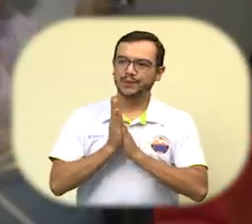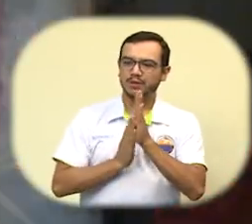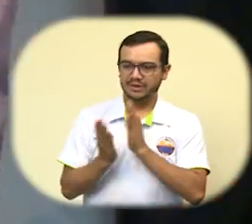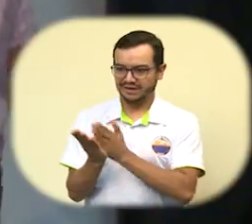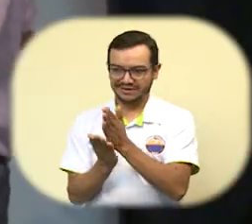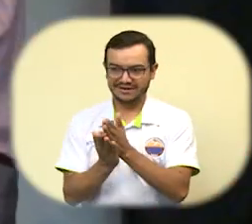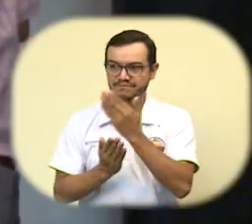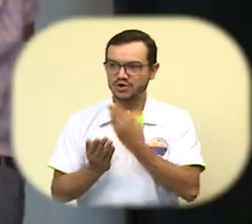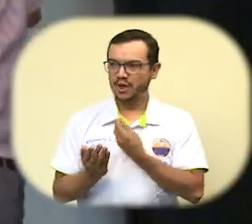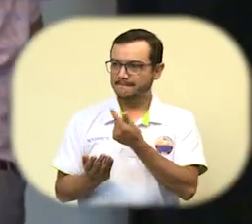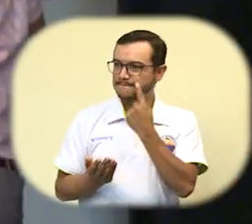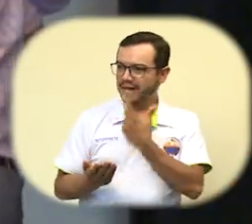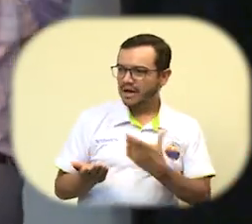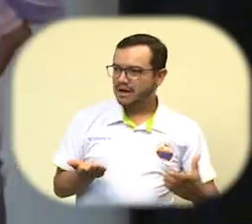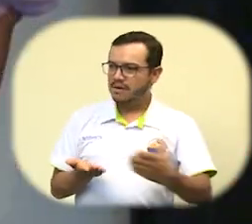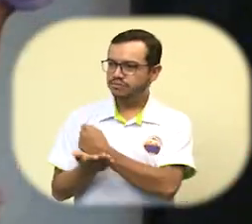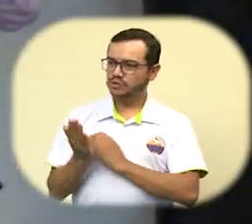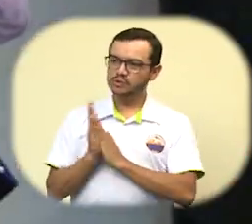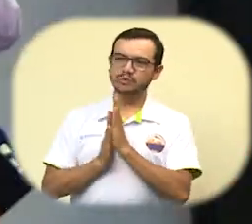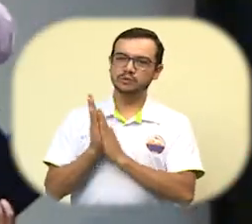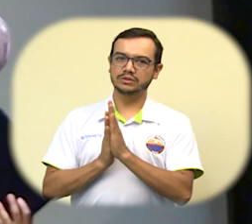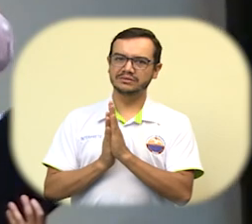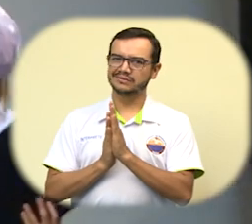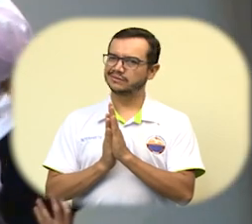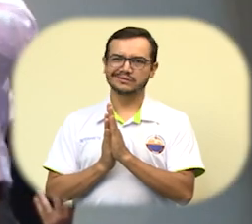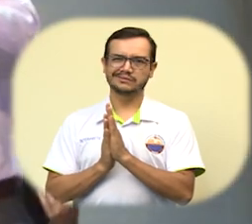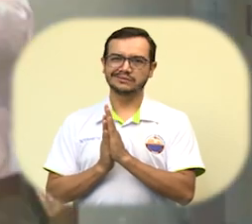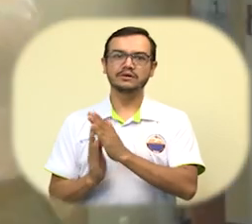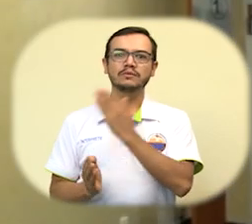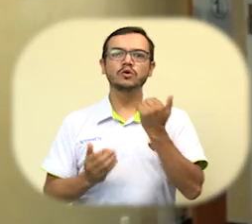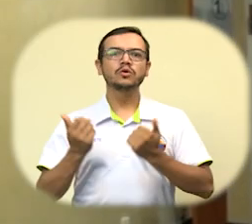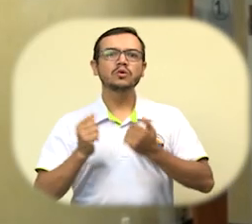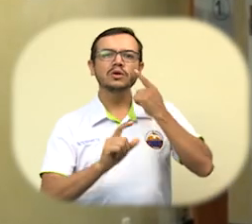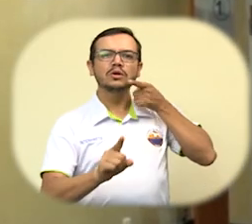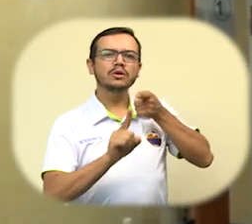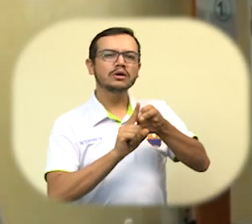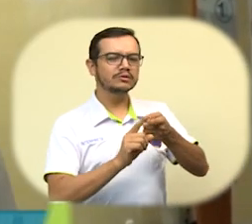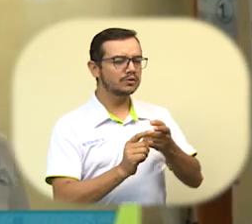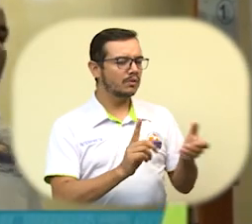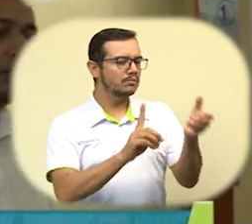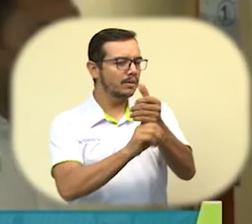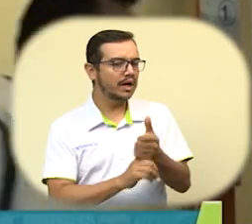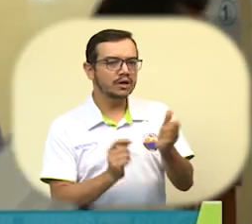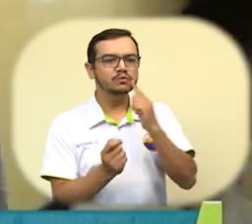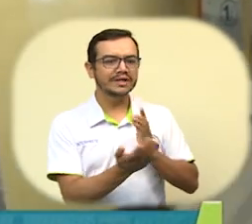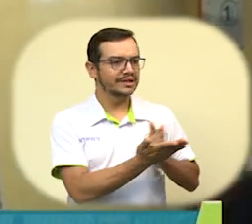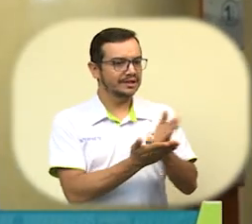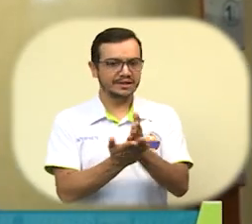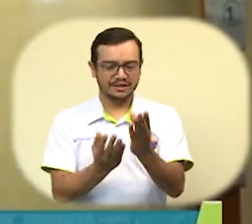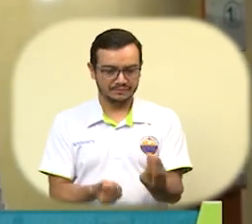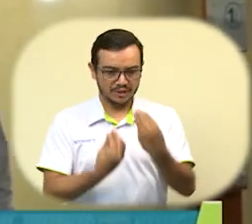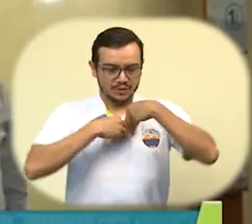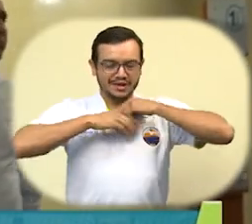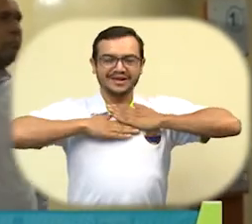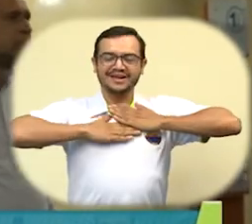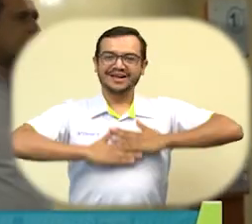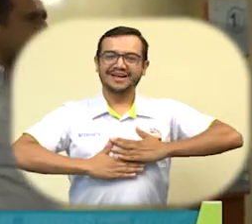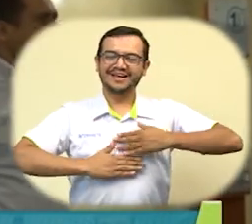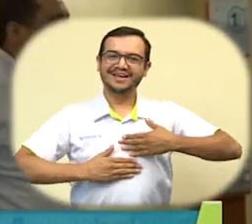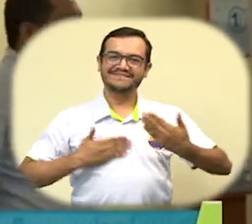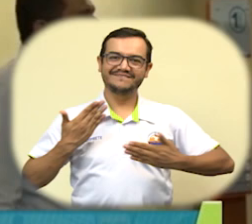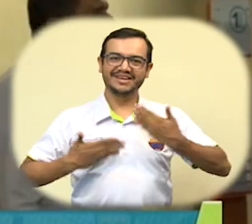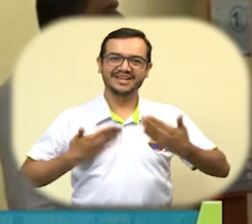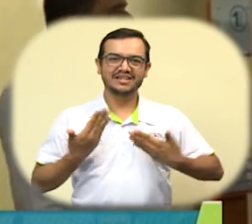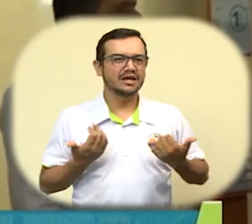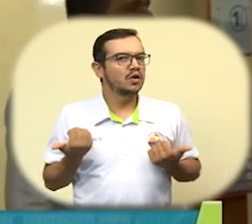inclina por escoger carreras que los vuelvan ricos, pero lo que uno tiene que escoger son carreras que lo hagan felices. Y no hay mejor manera